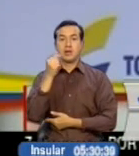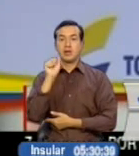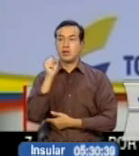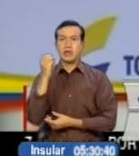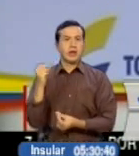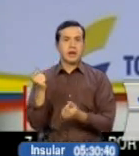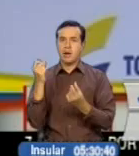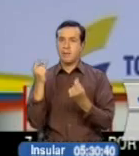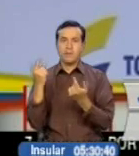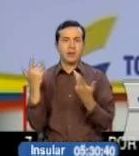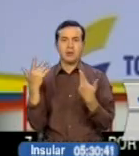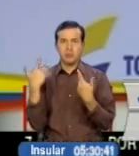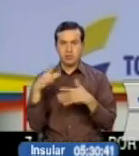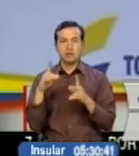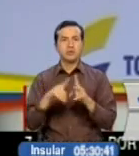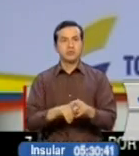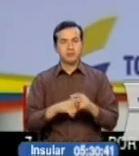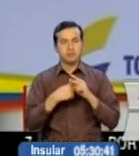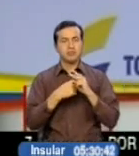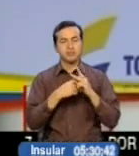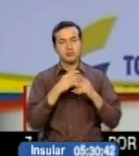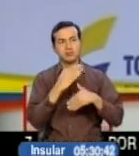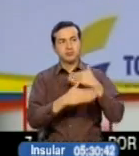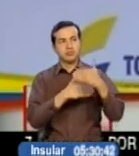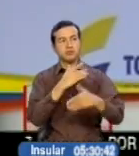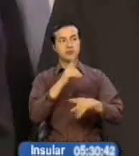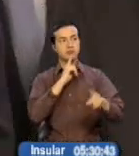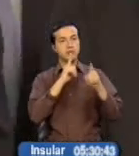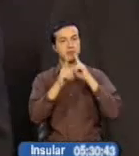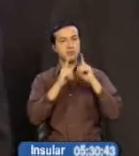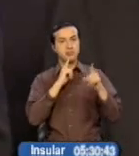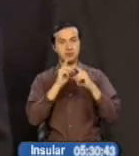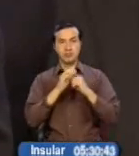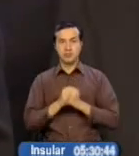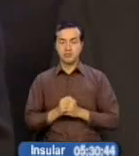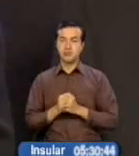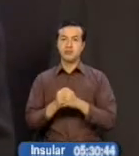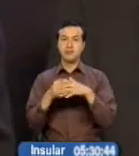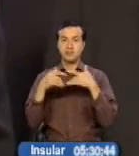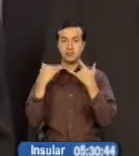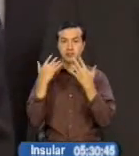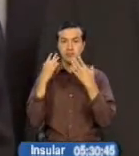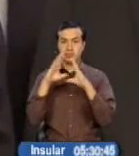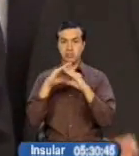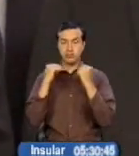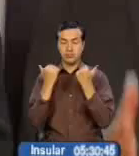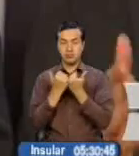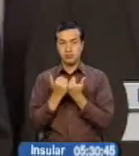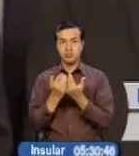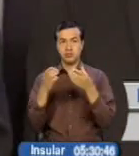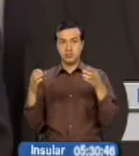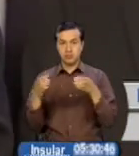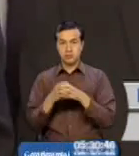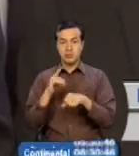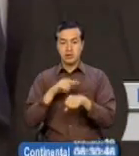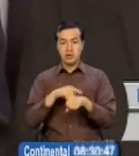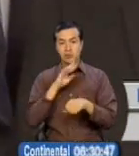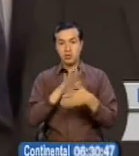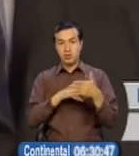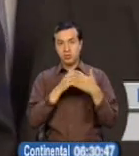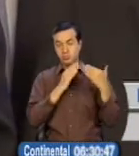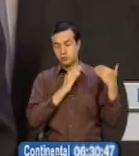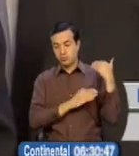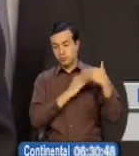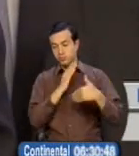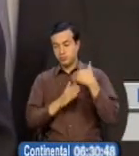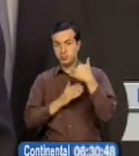brevedad posible comiencen los diálogos. Esperamos que esta comisión tenga tiempos precisos